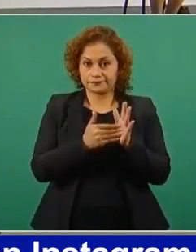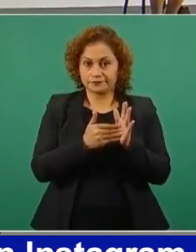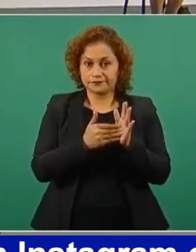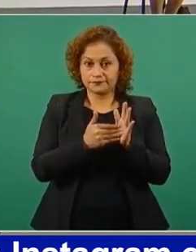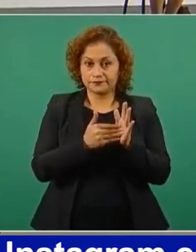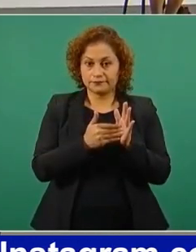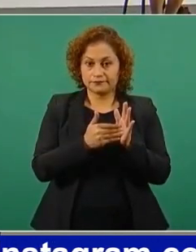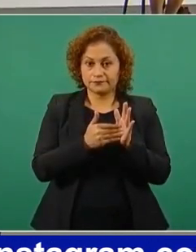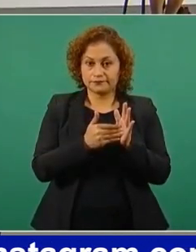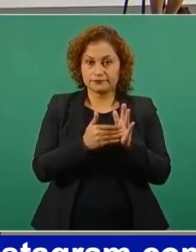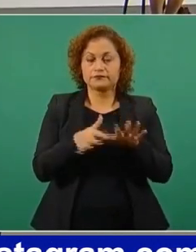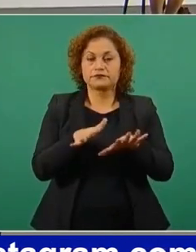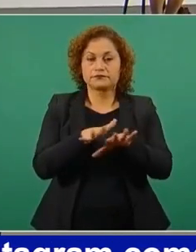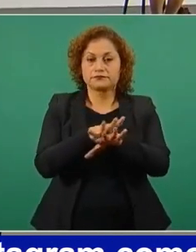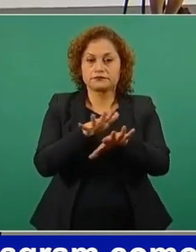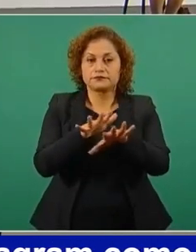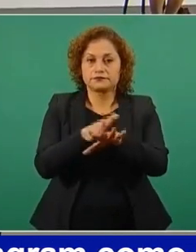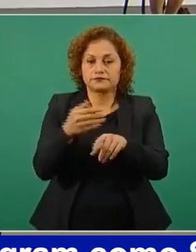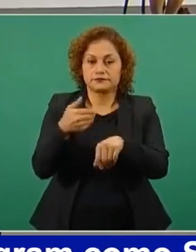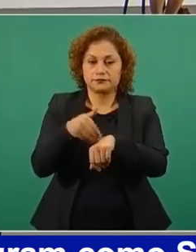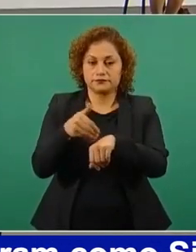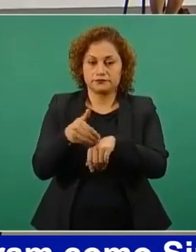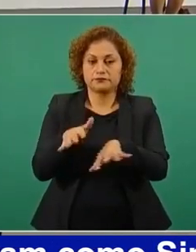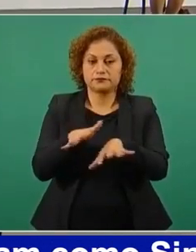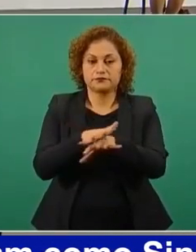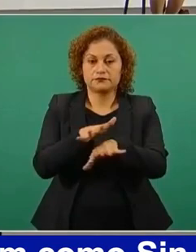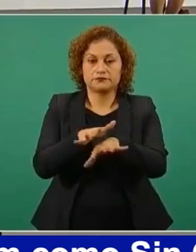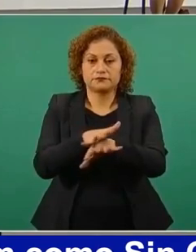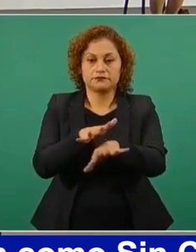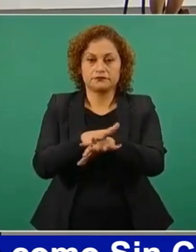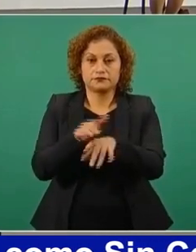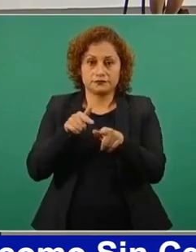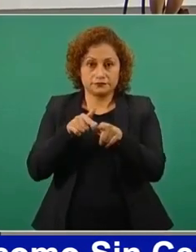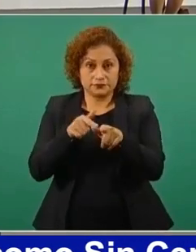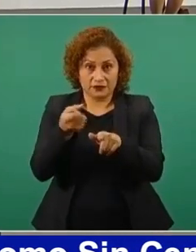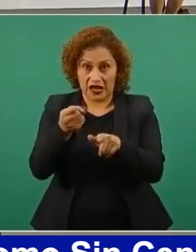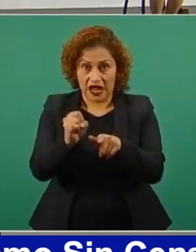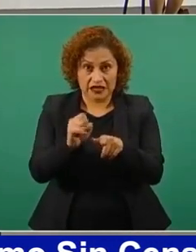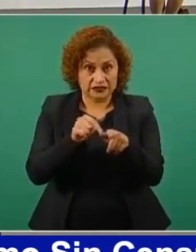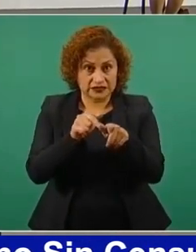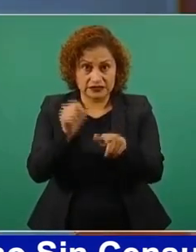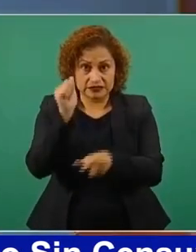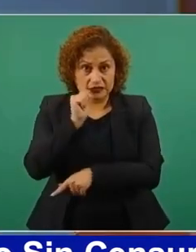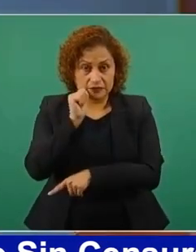655, ¿sí? Se va modificando, o sea, no se ha quedado estático.